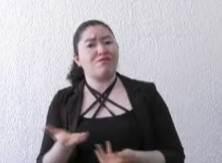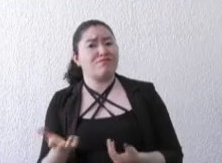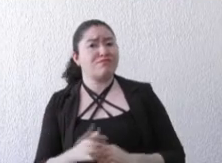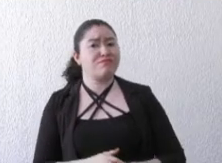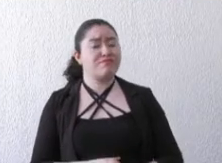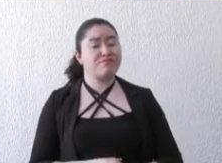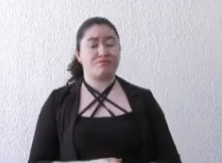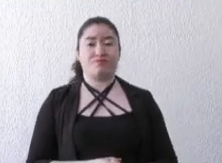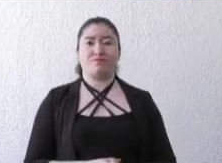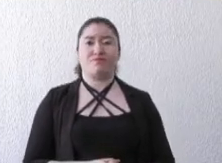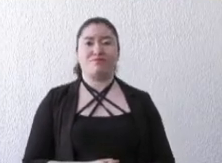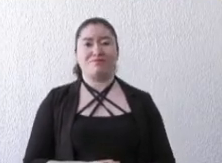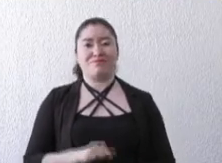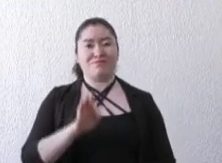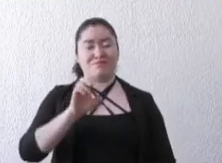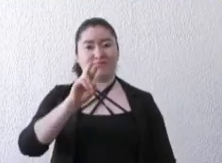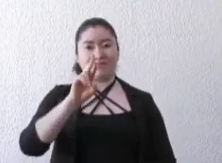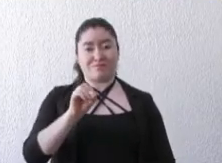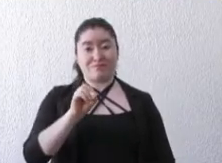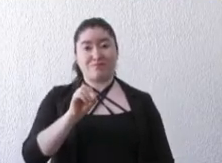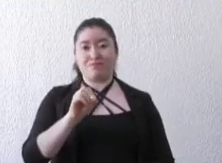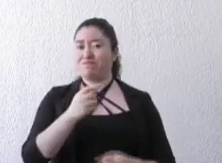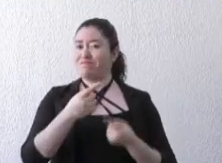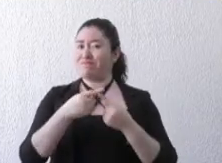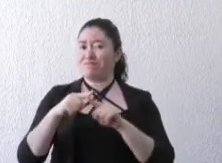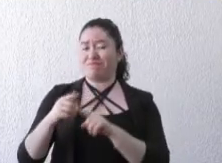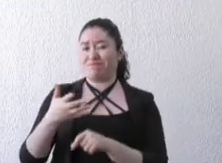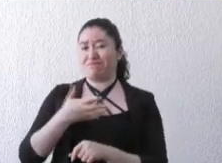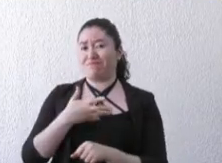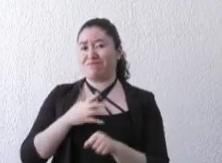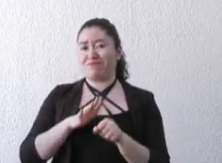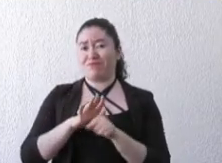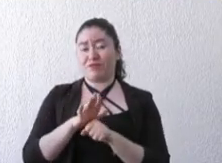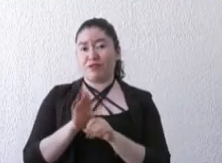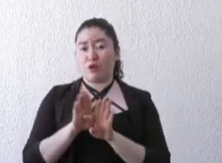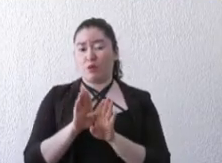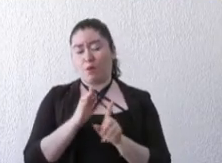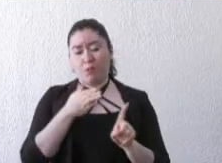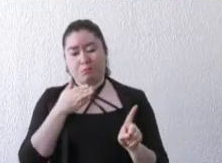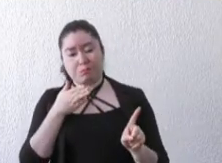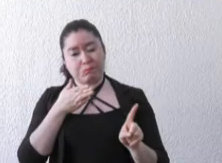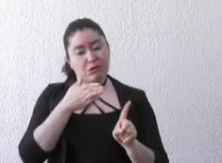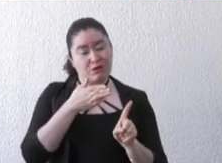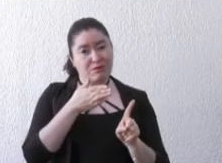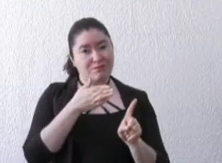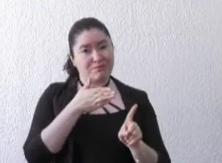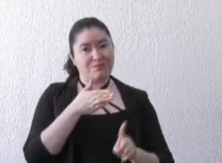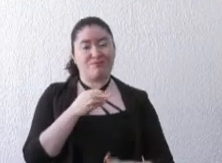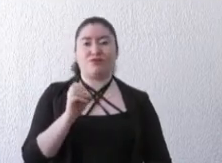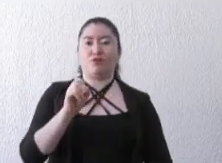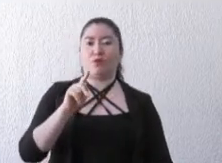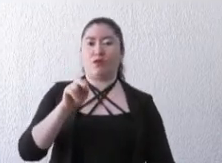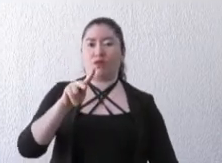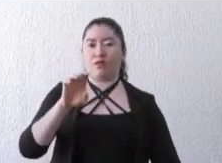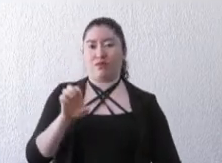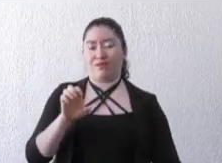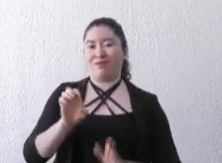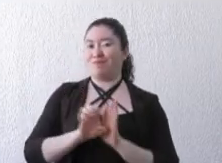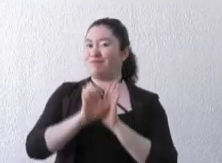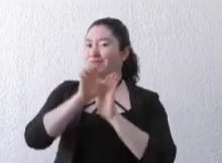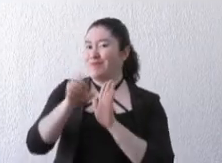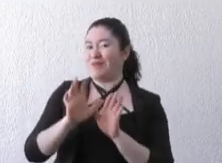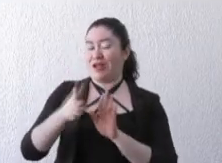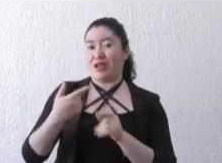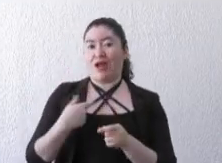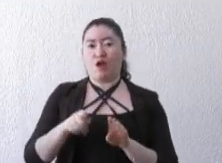Los faros han estado desarrollando una vocación. En Oriente, por ejemplo, a partir de la